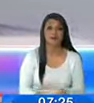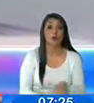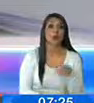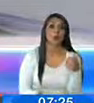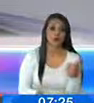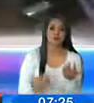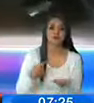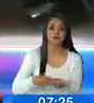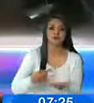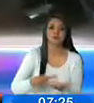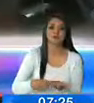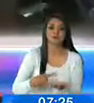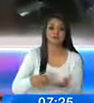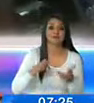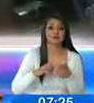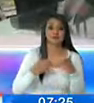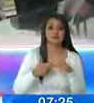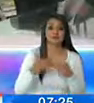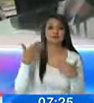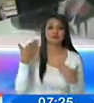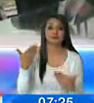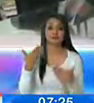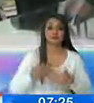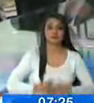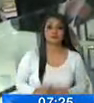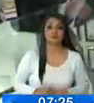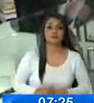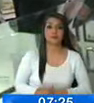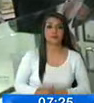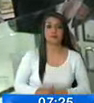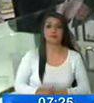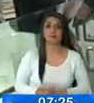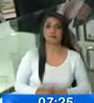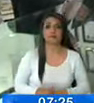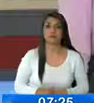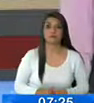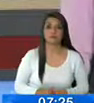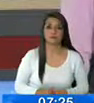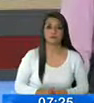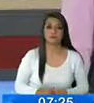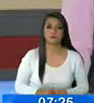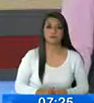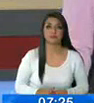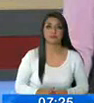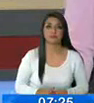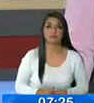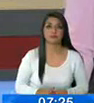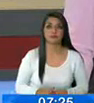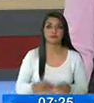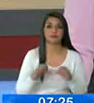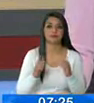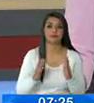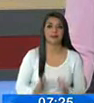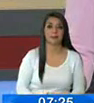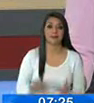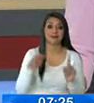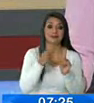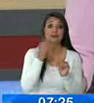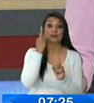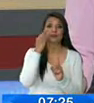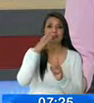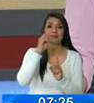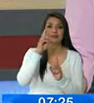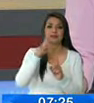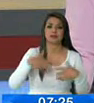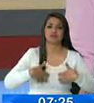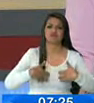considerar dentro de la coyuntura política. Informó Javier Rosero. La asambleísta Cristina Reyes presentó una queja